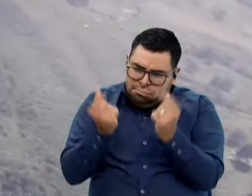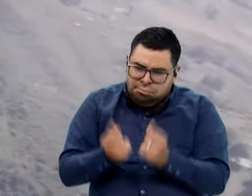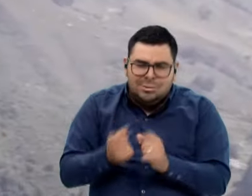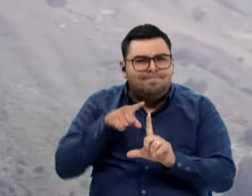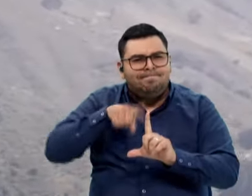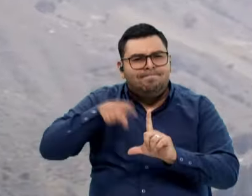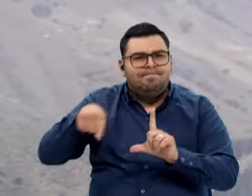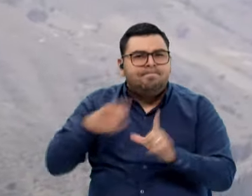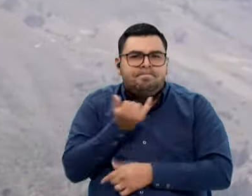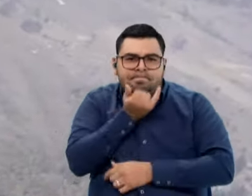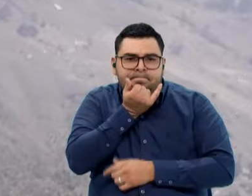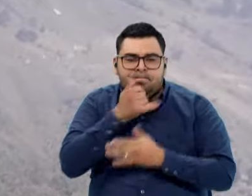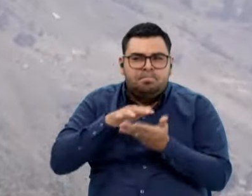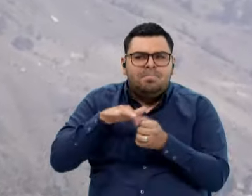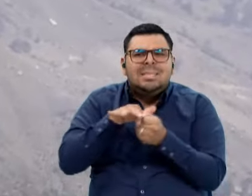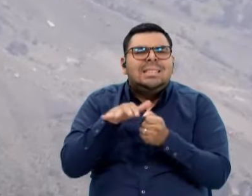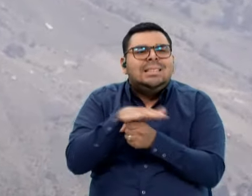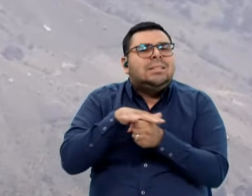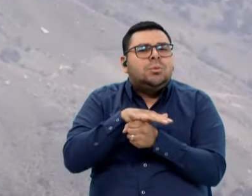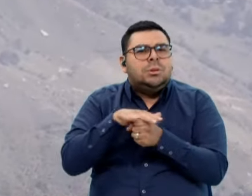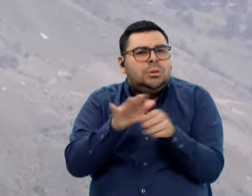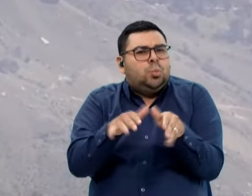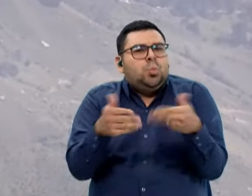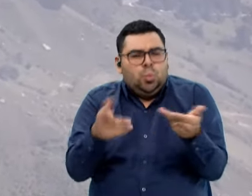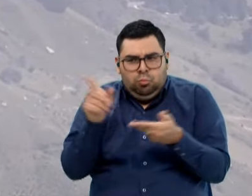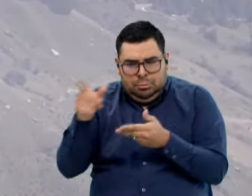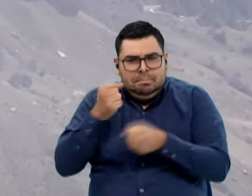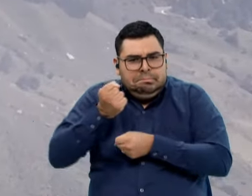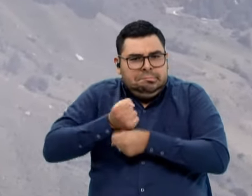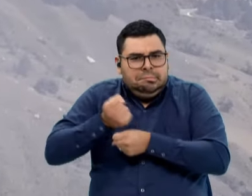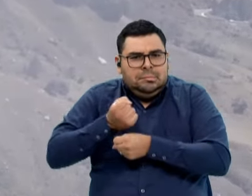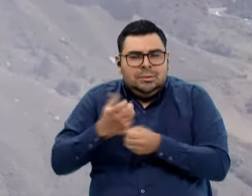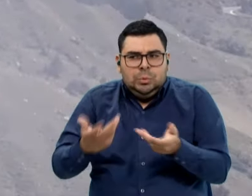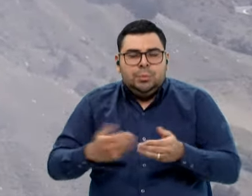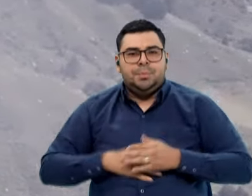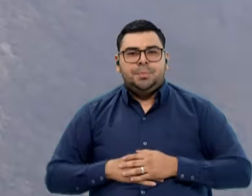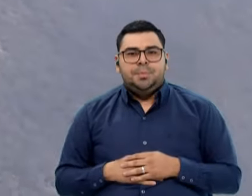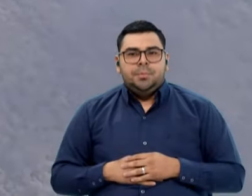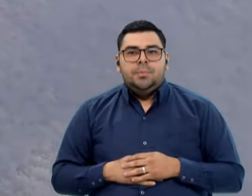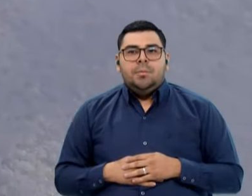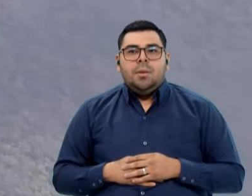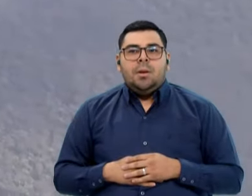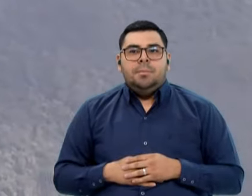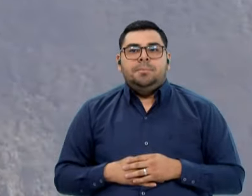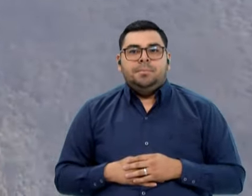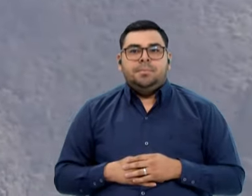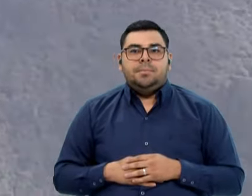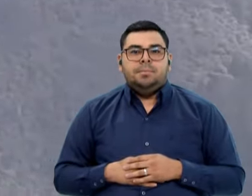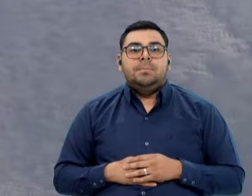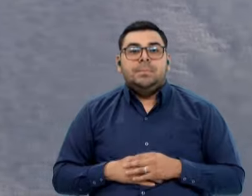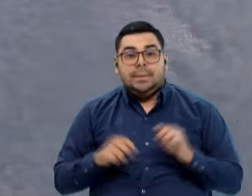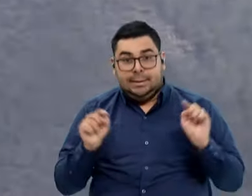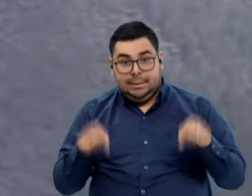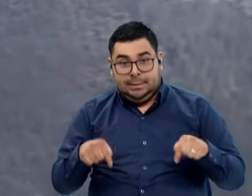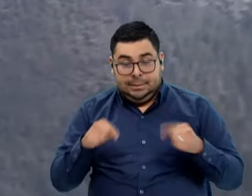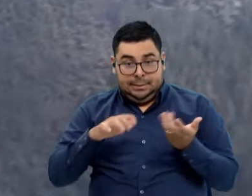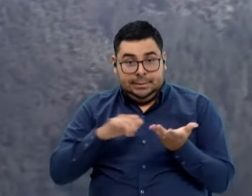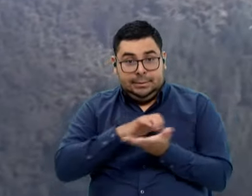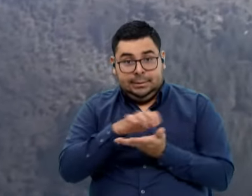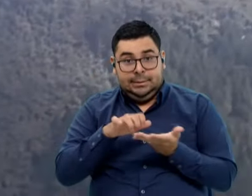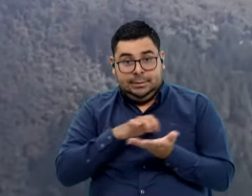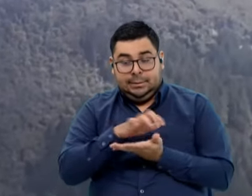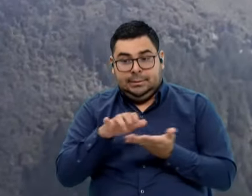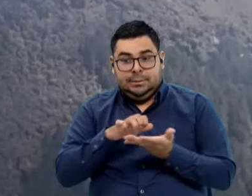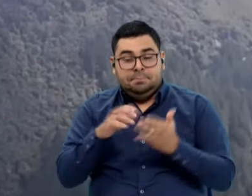acerca del trabajo que han venido ustedes desarrollando en los últimos días. Bueno, en Santander, para que ustedes lo sepan, el fenómeno del Niño